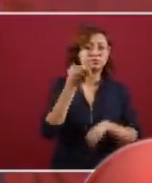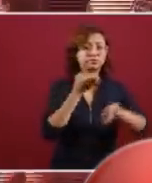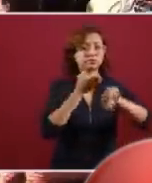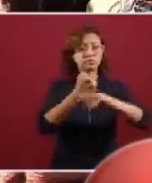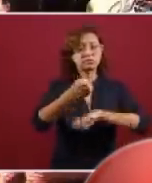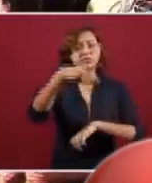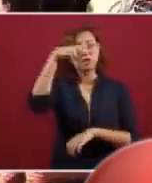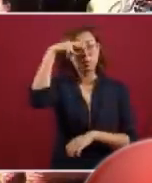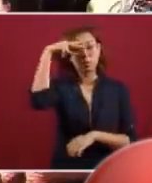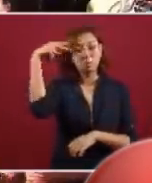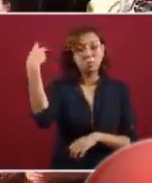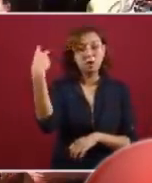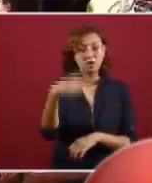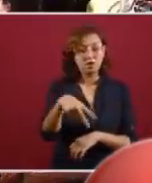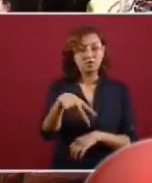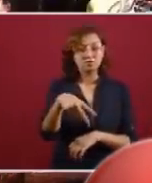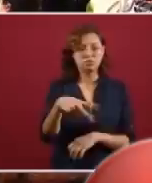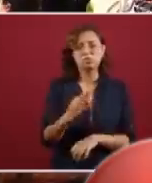no ahora,